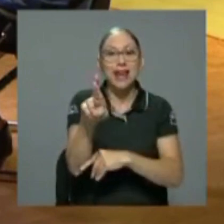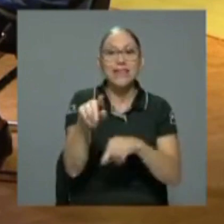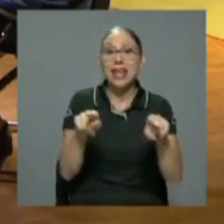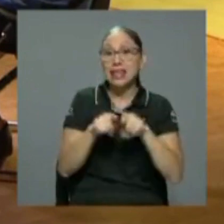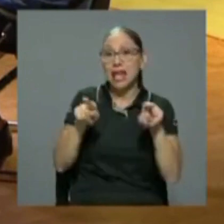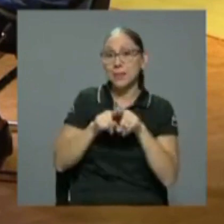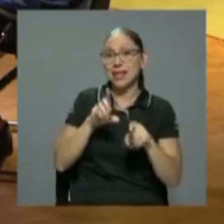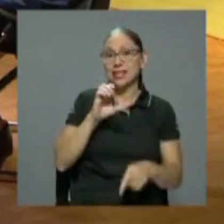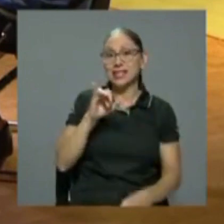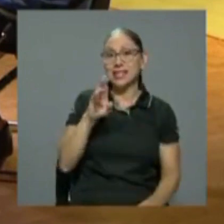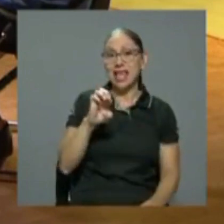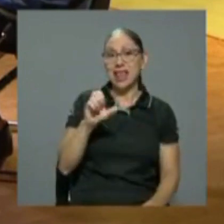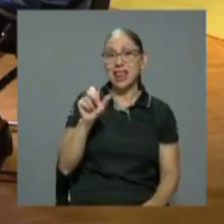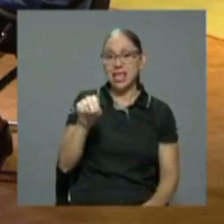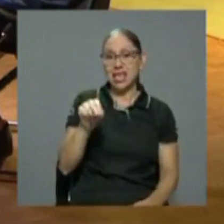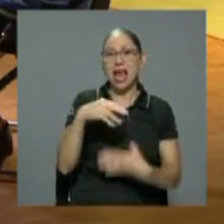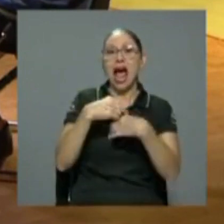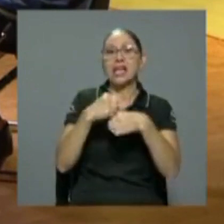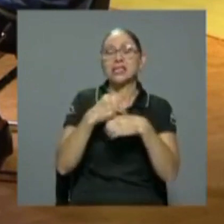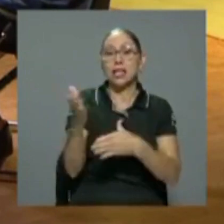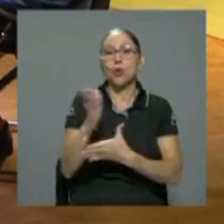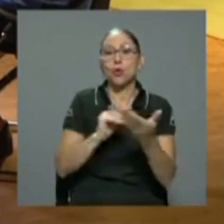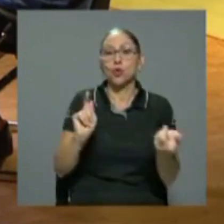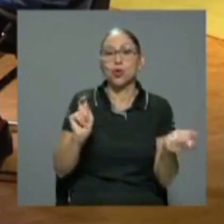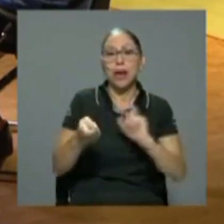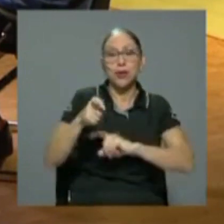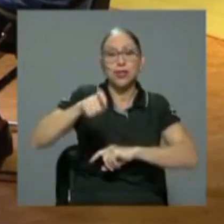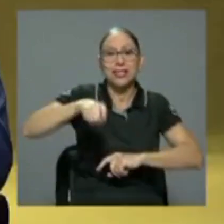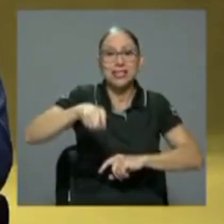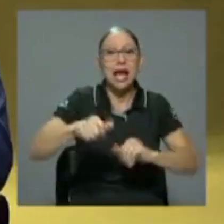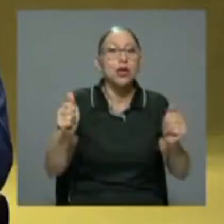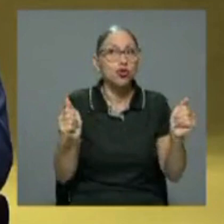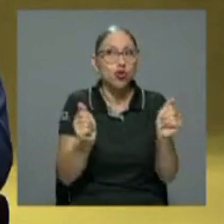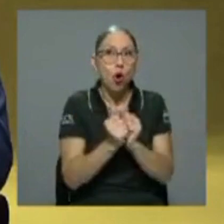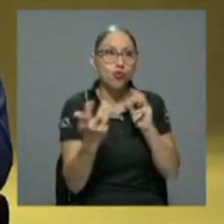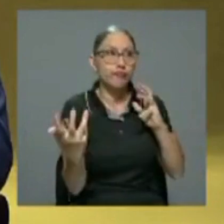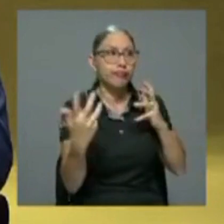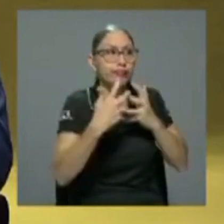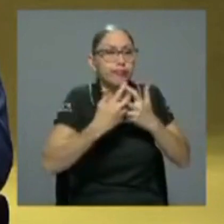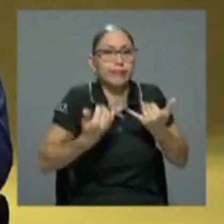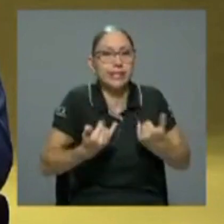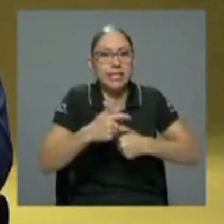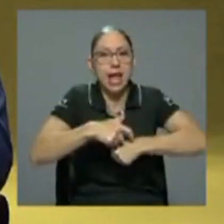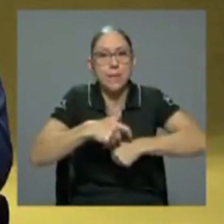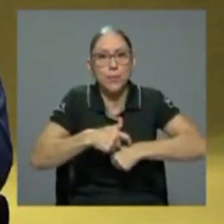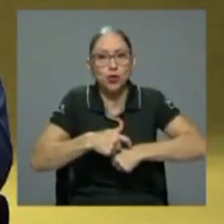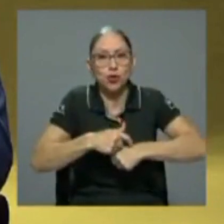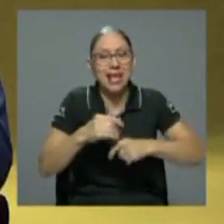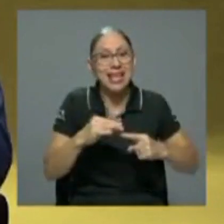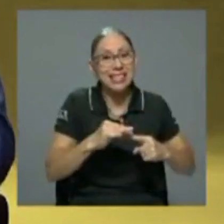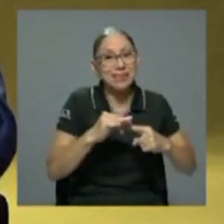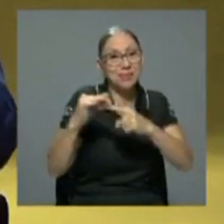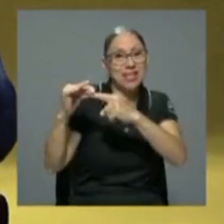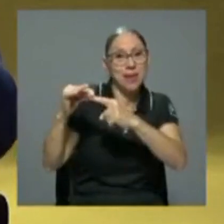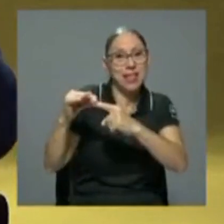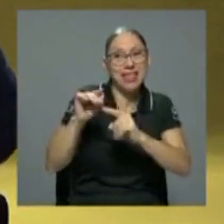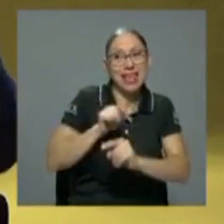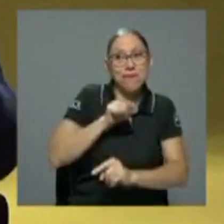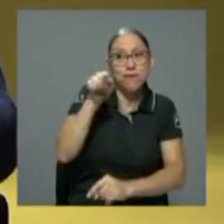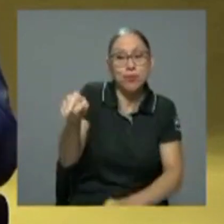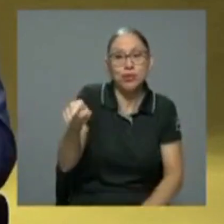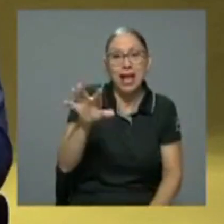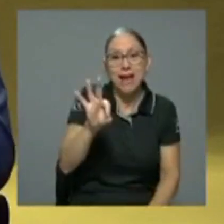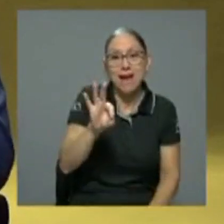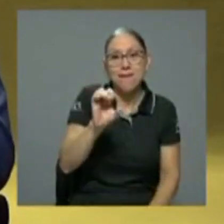que son necesarios con el espíritu de los tiempos y sobre todo habiendo venido de Filuni y que compartimos